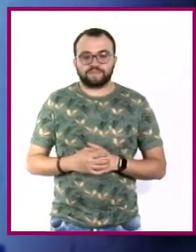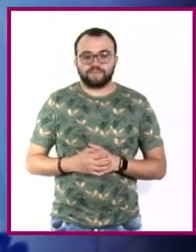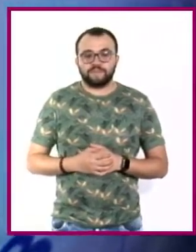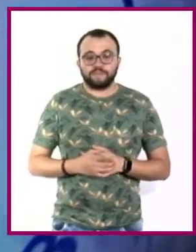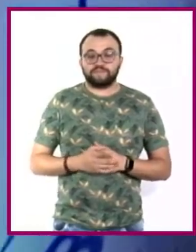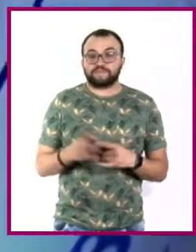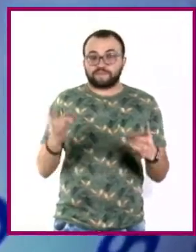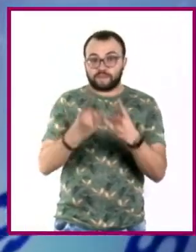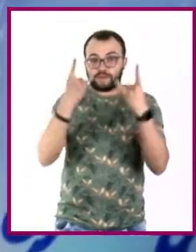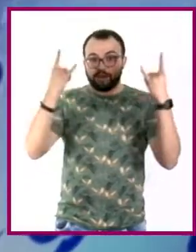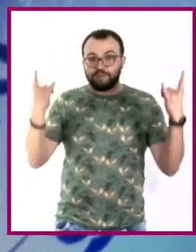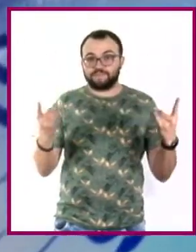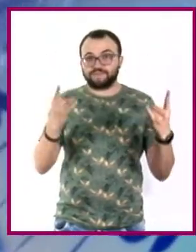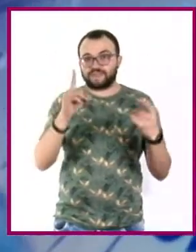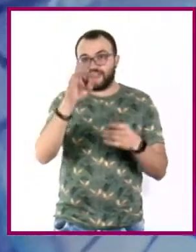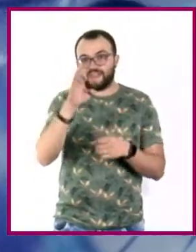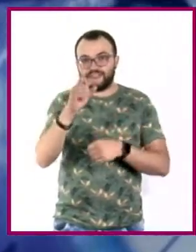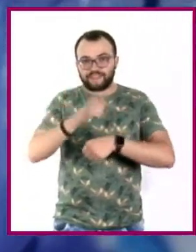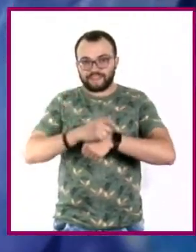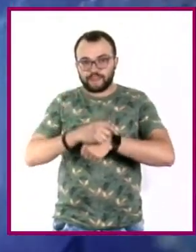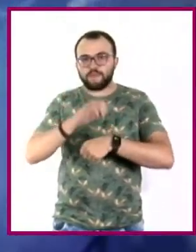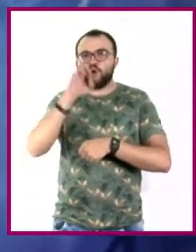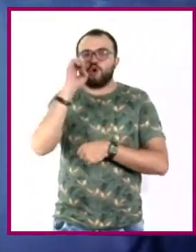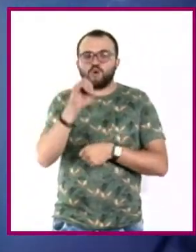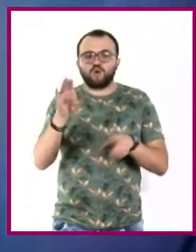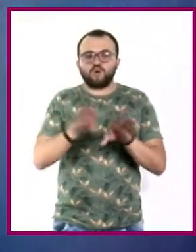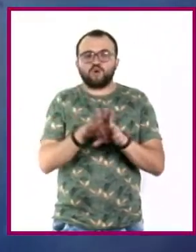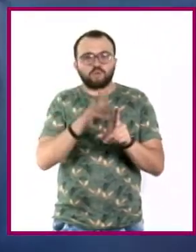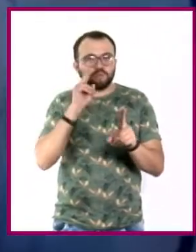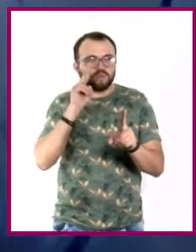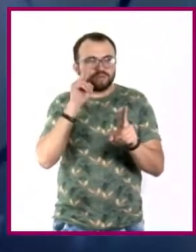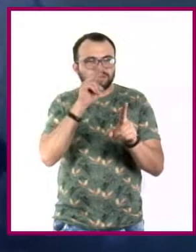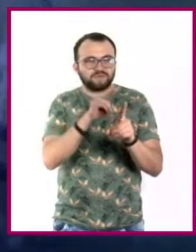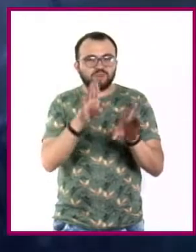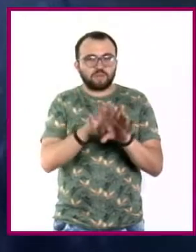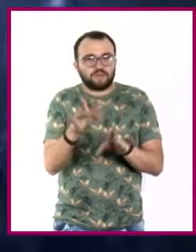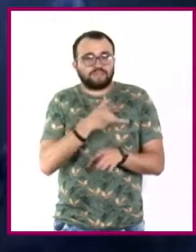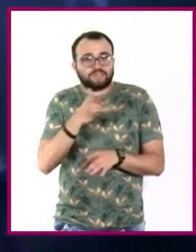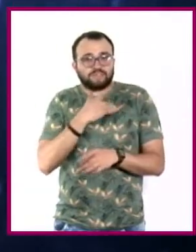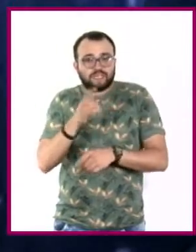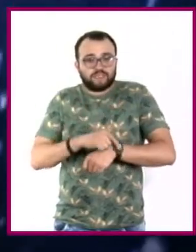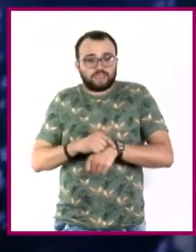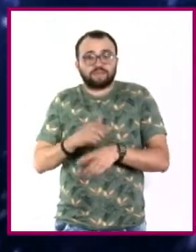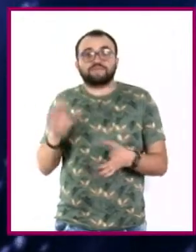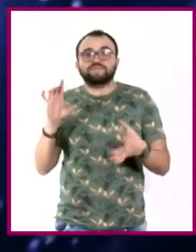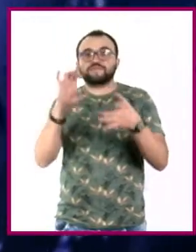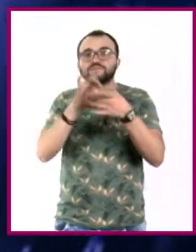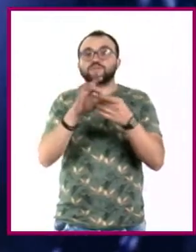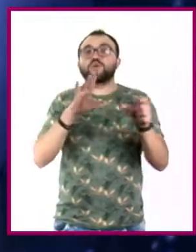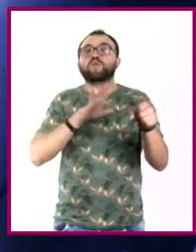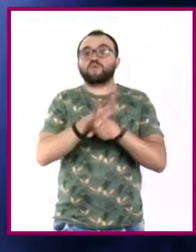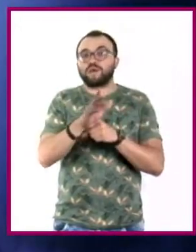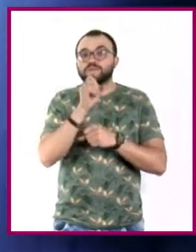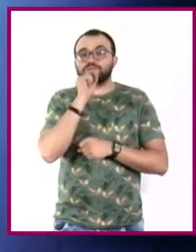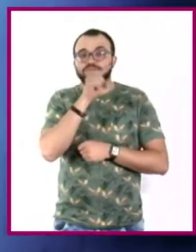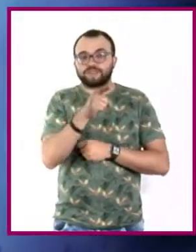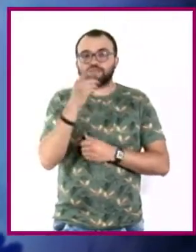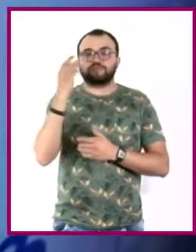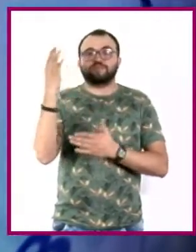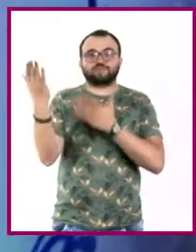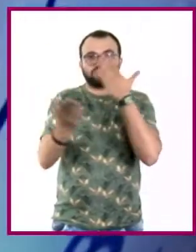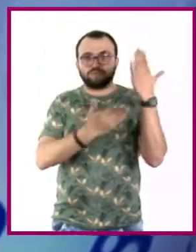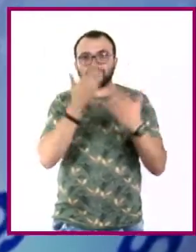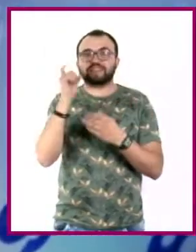La historia del tiempo, o la de la percepción que tenemos del tiempo, se vincula directamente con la narración y el estudio